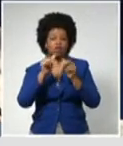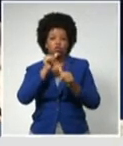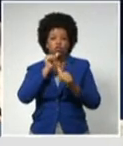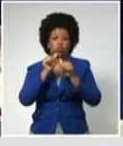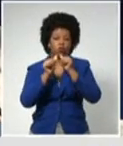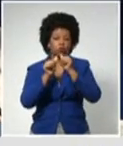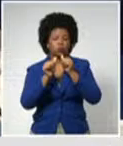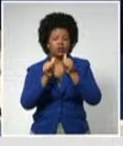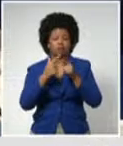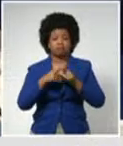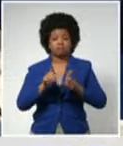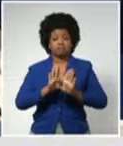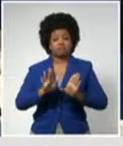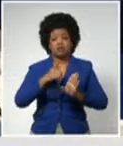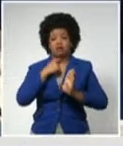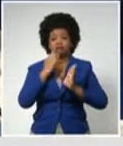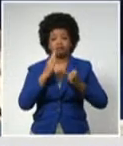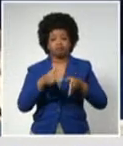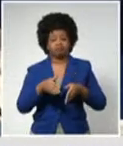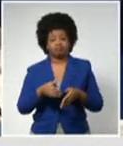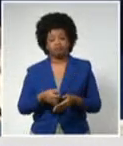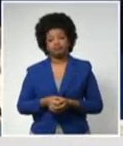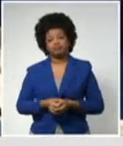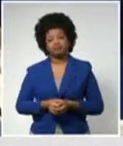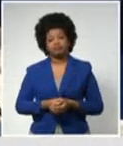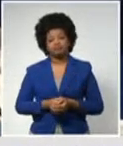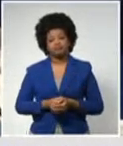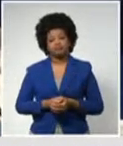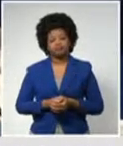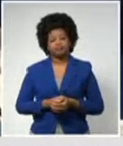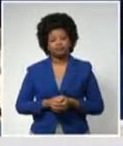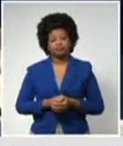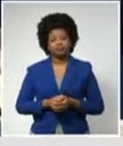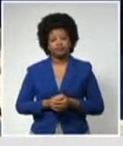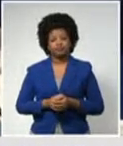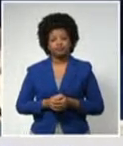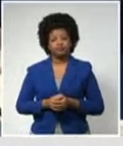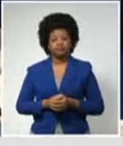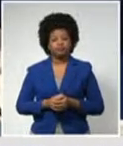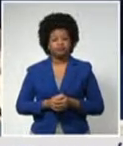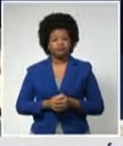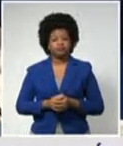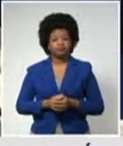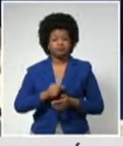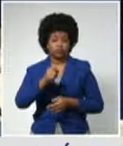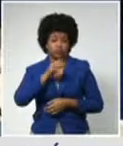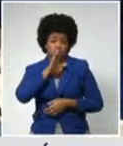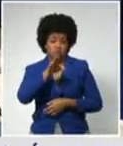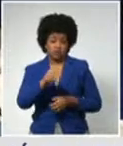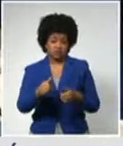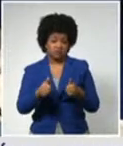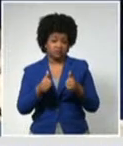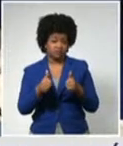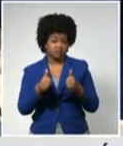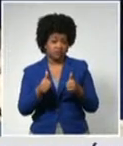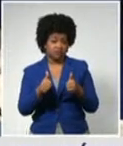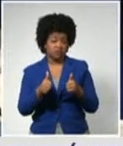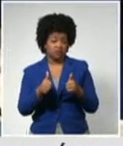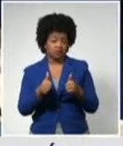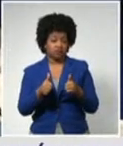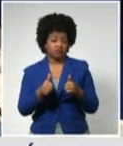del fallecimiento por la enfermedad. Ahí, como muy bien tú dices, ahí se reduce